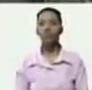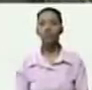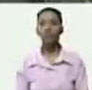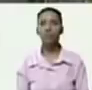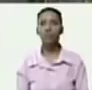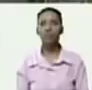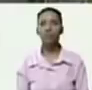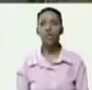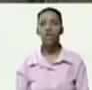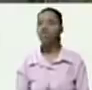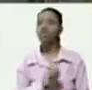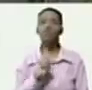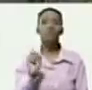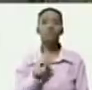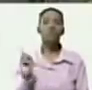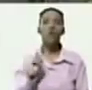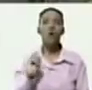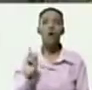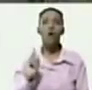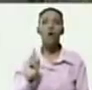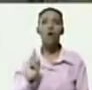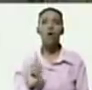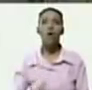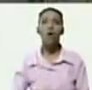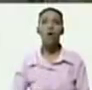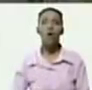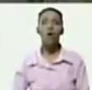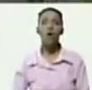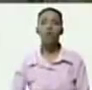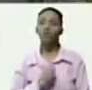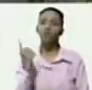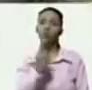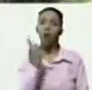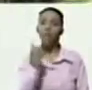son solo Zamora,